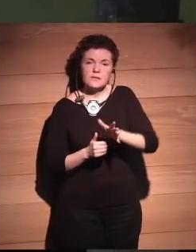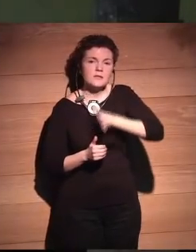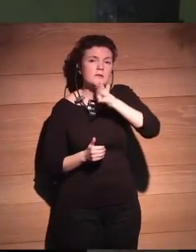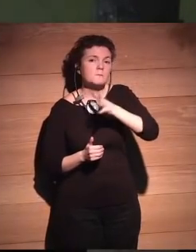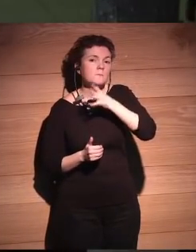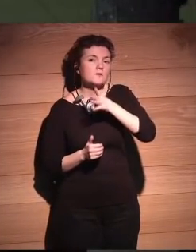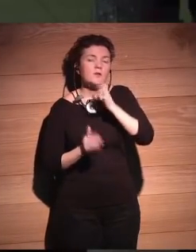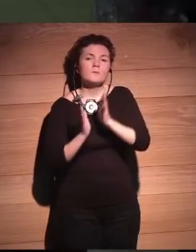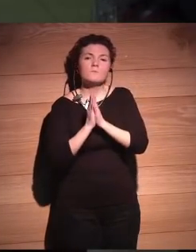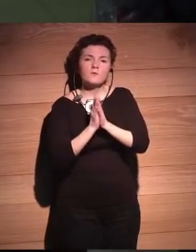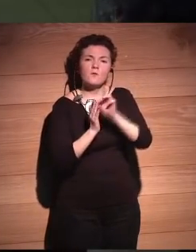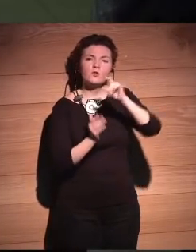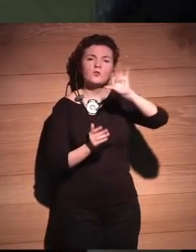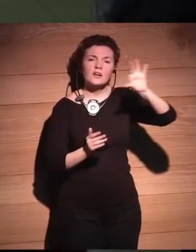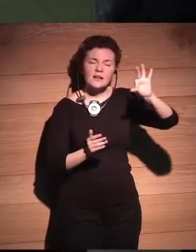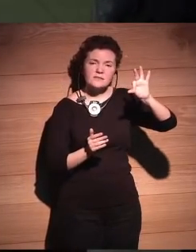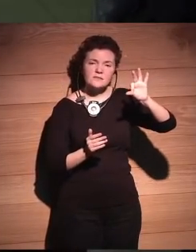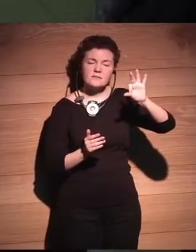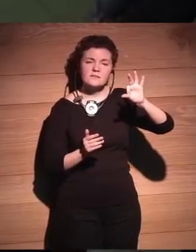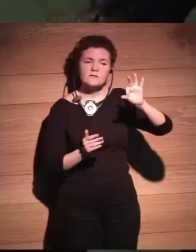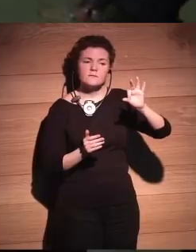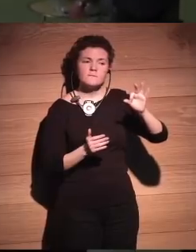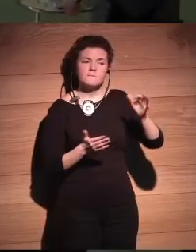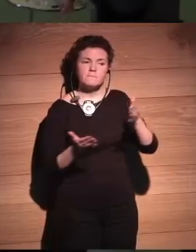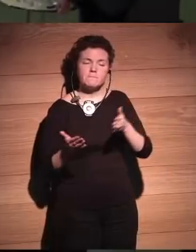impresionante. Por favor, Ras, YouTube.